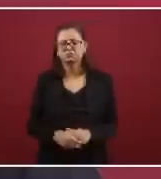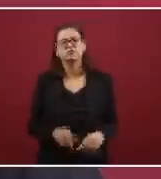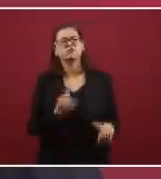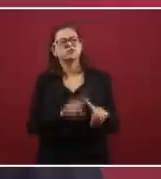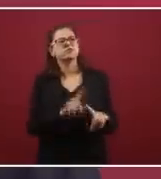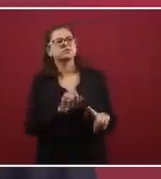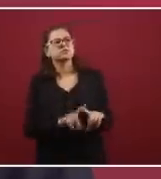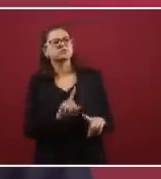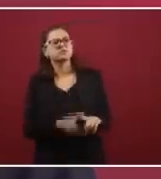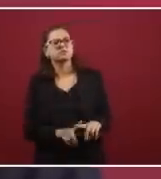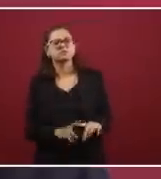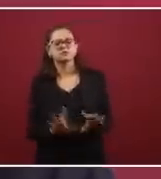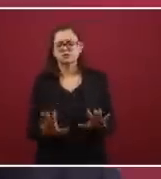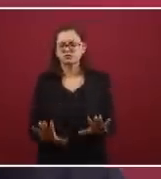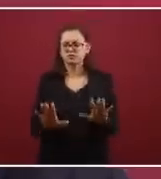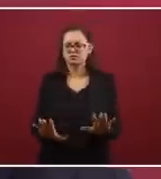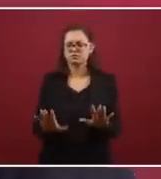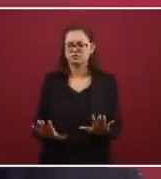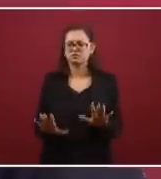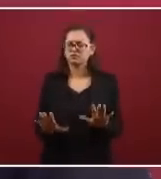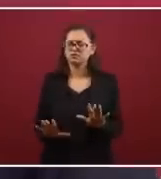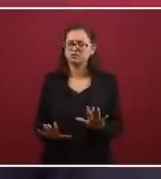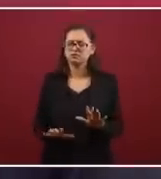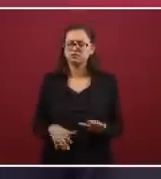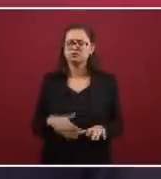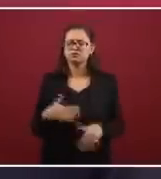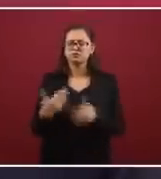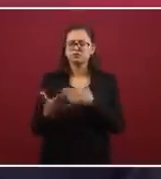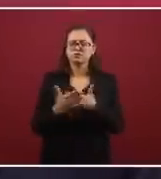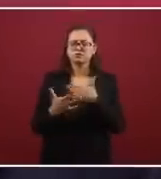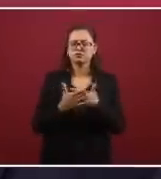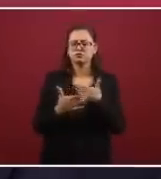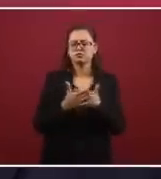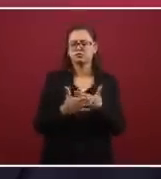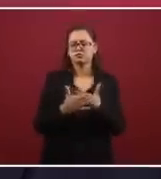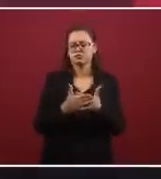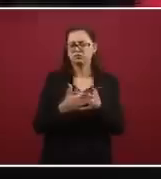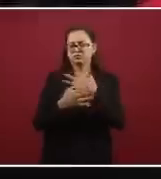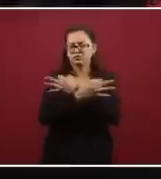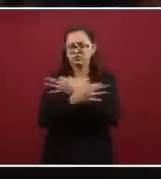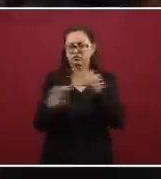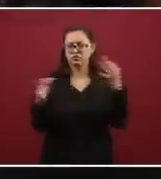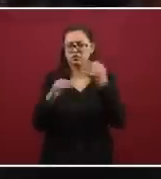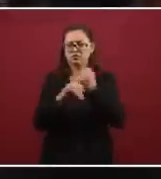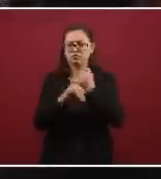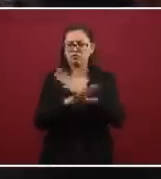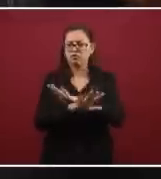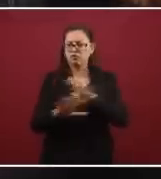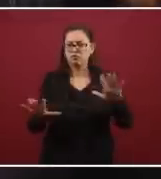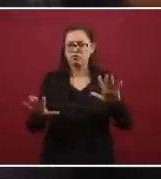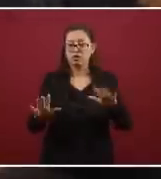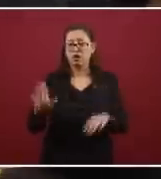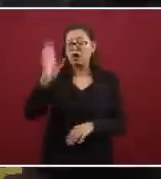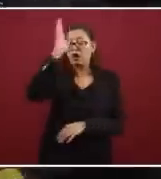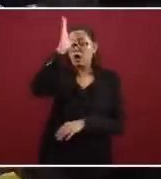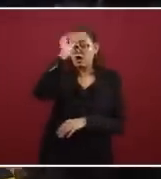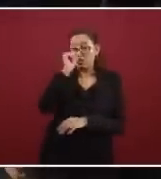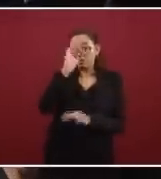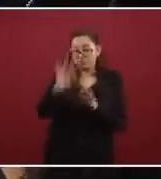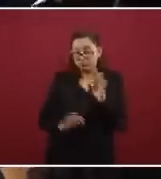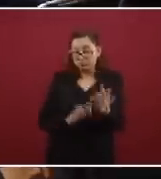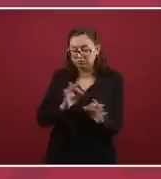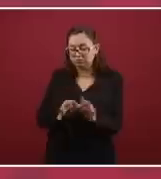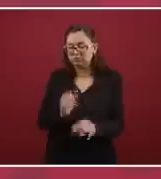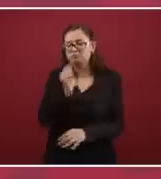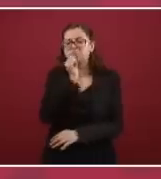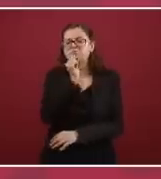Vamos a informar el fin de semana porque todavía no está terminada la negociación,